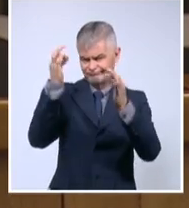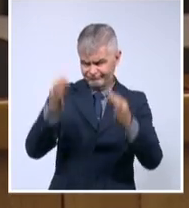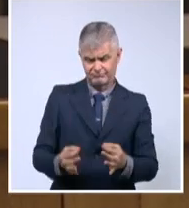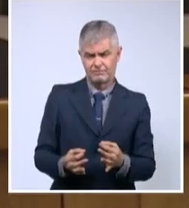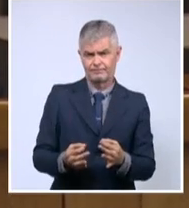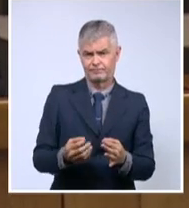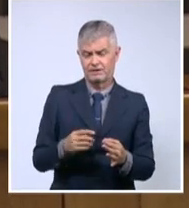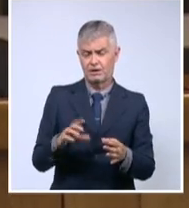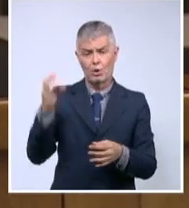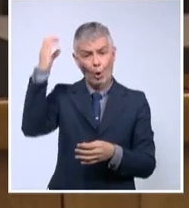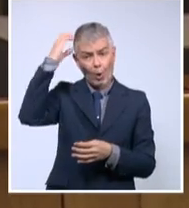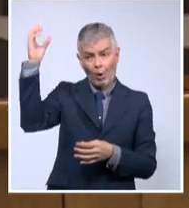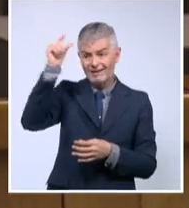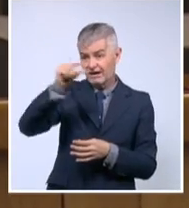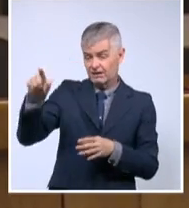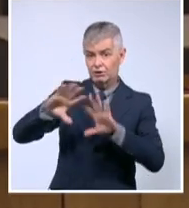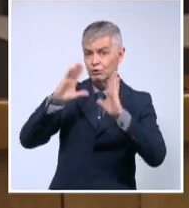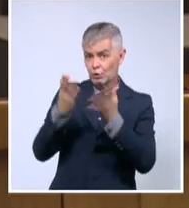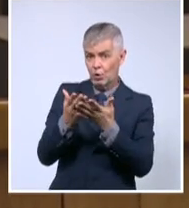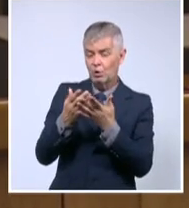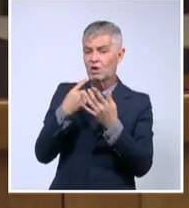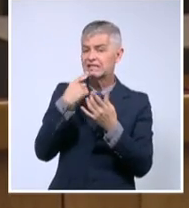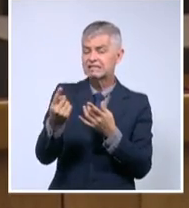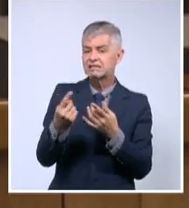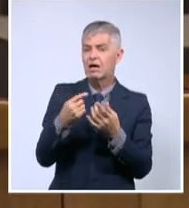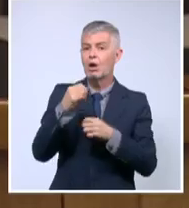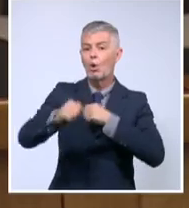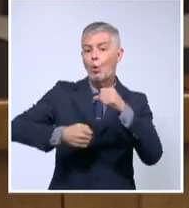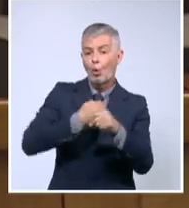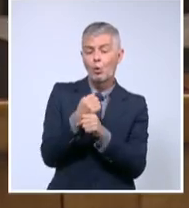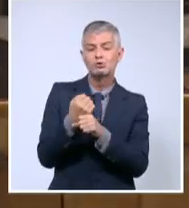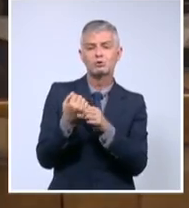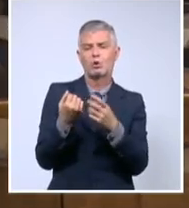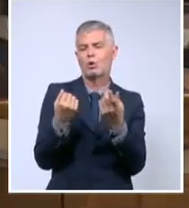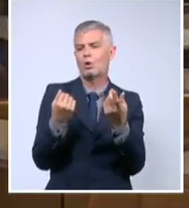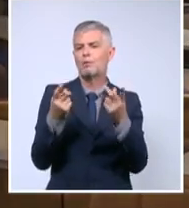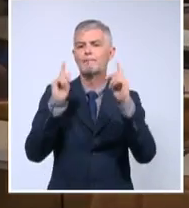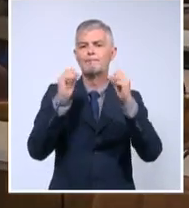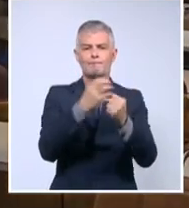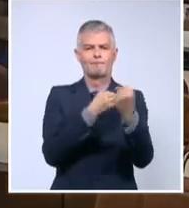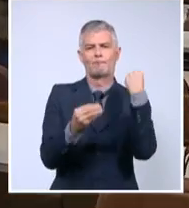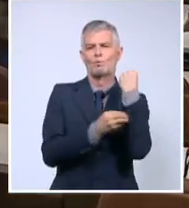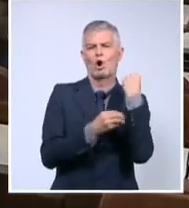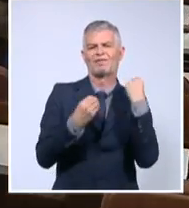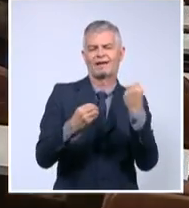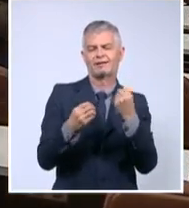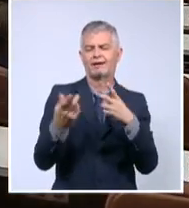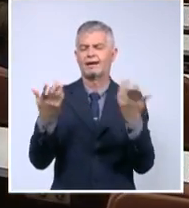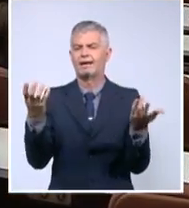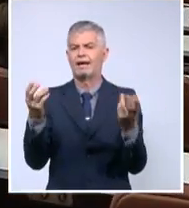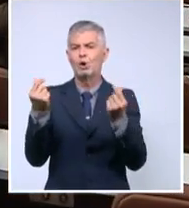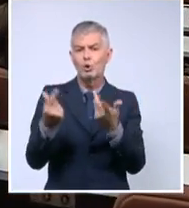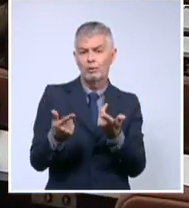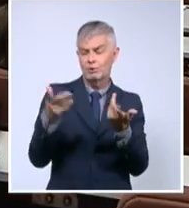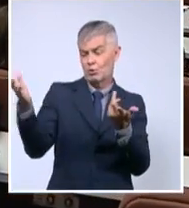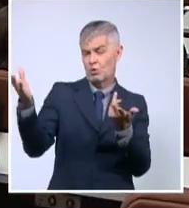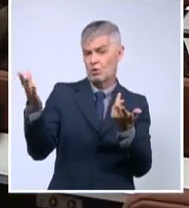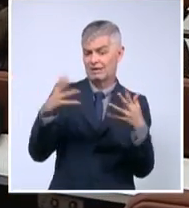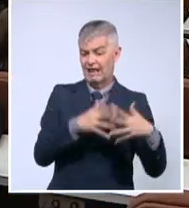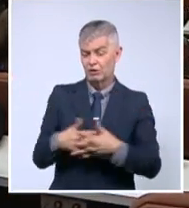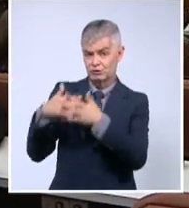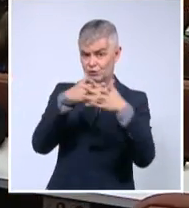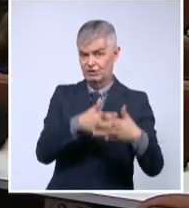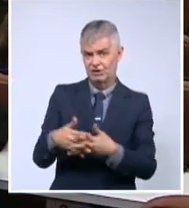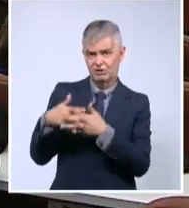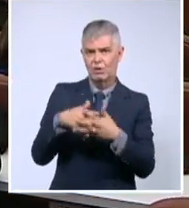vista ético que resulta legítimo hacer uso del poder económico y tecnológico abrumador de una superpotencia como Estados Unidos